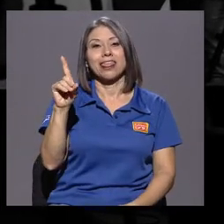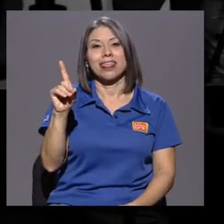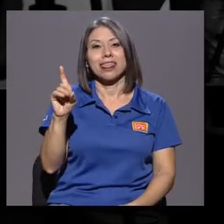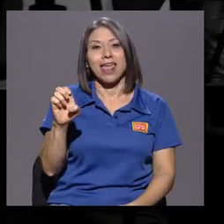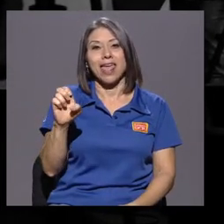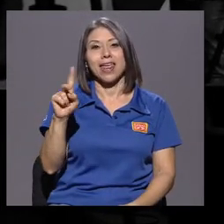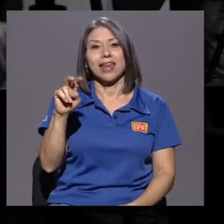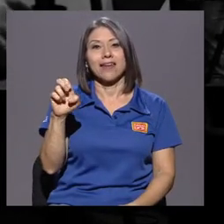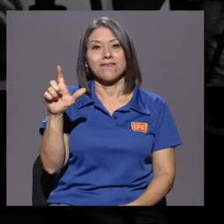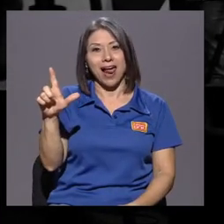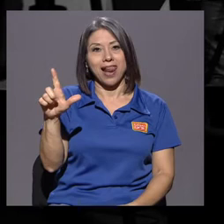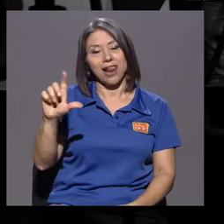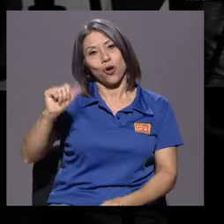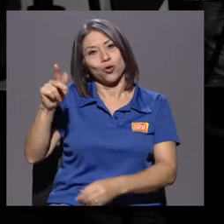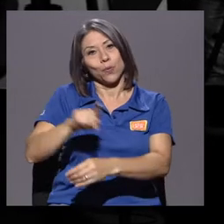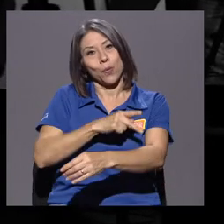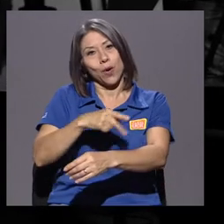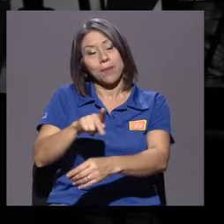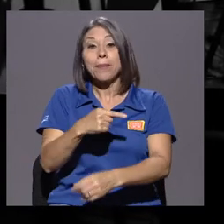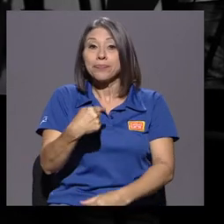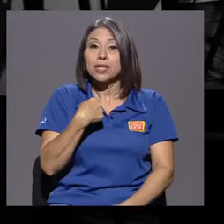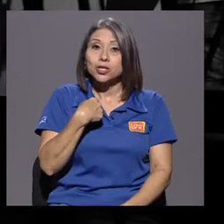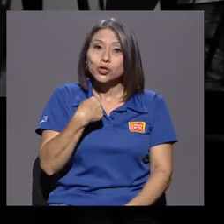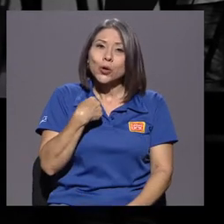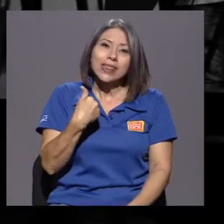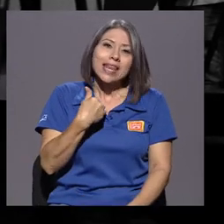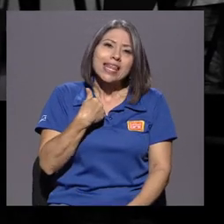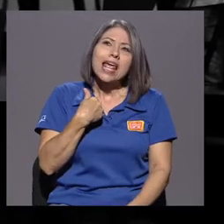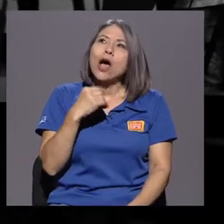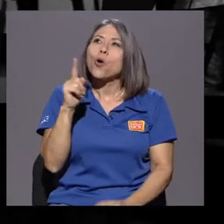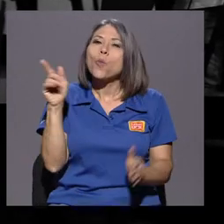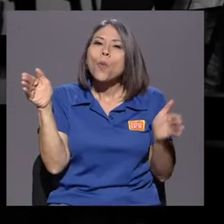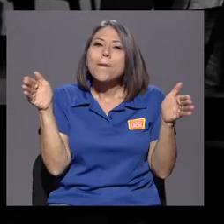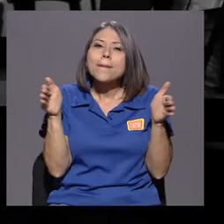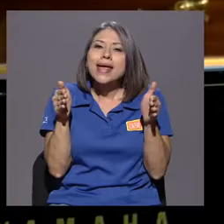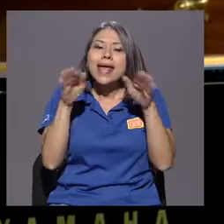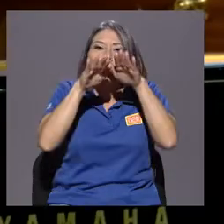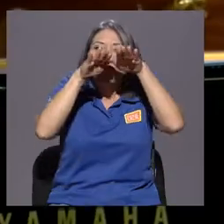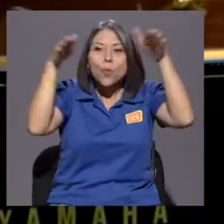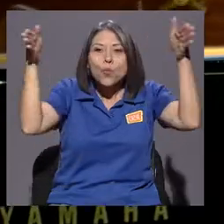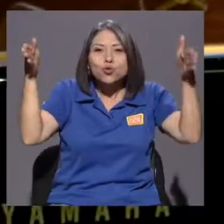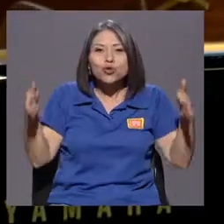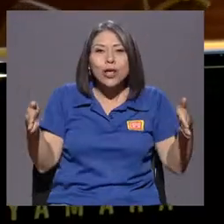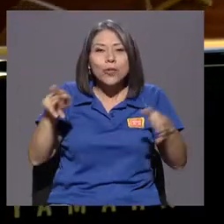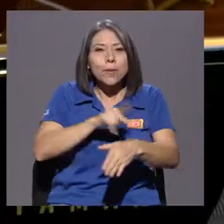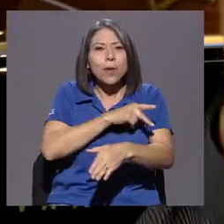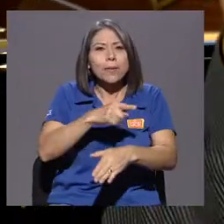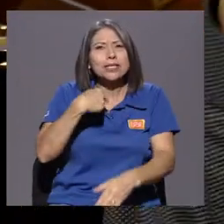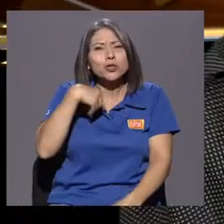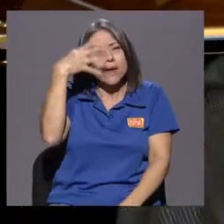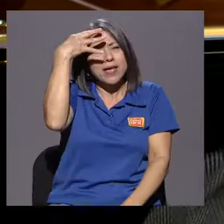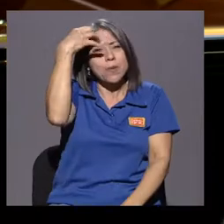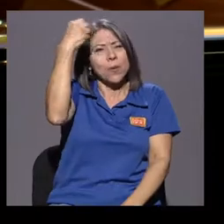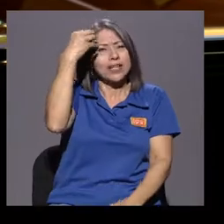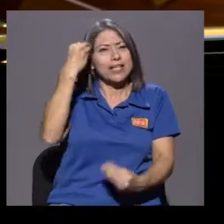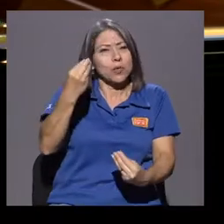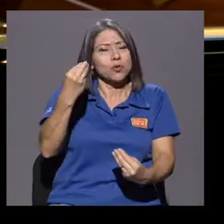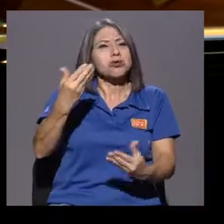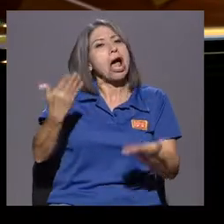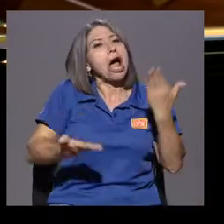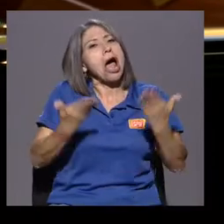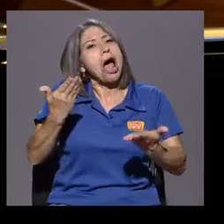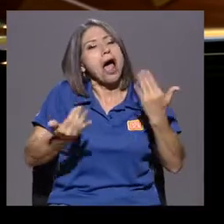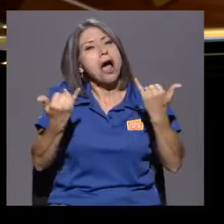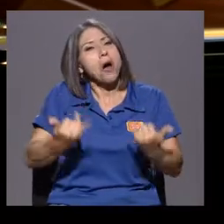yo tenía mi pequeño museo de poemas la había memorizado notables se me han olvidado mucho ahora lo que recuerdo son fragmentos